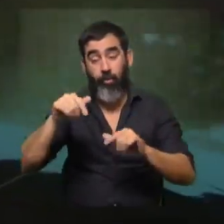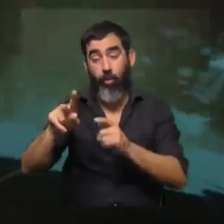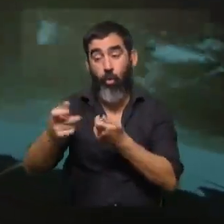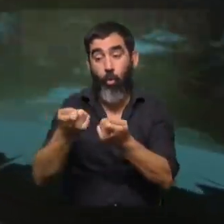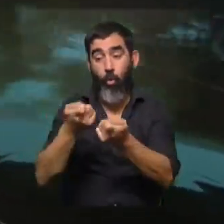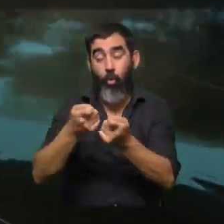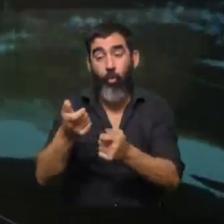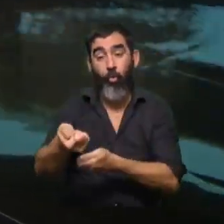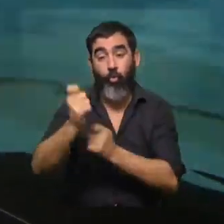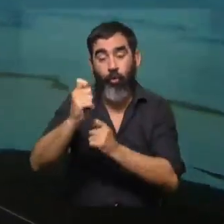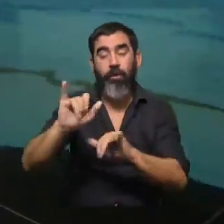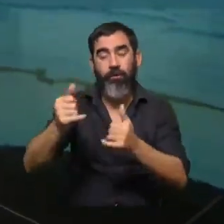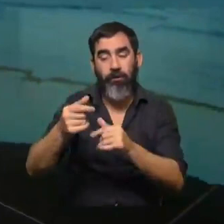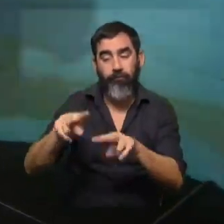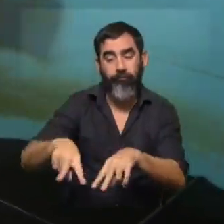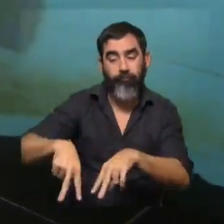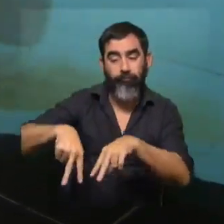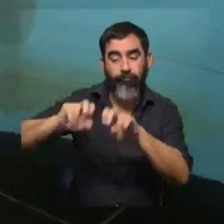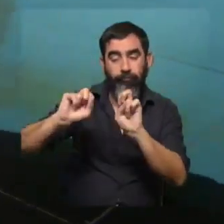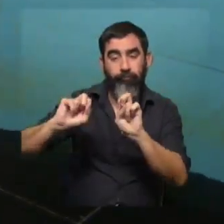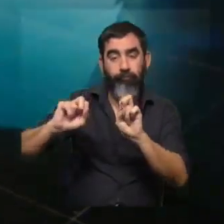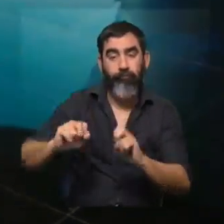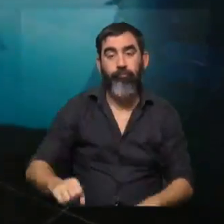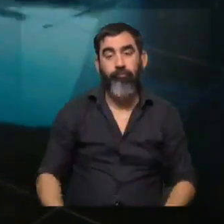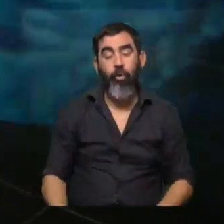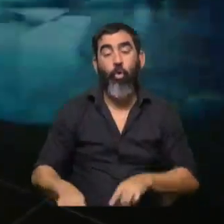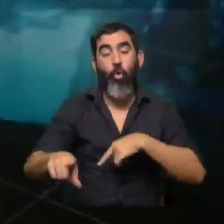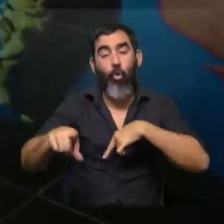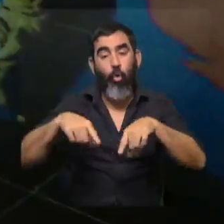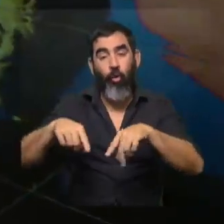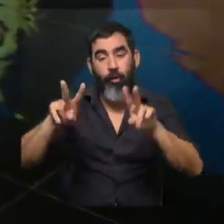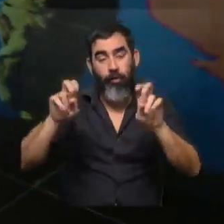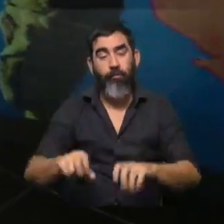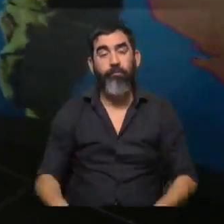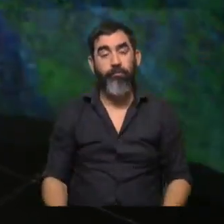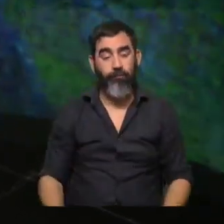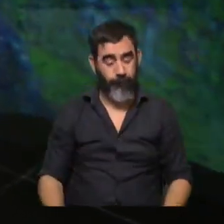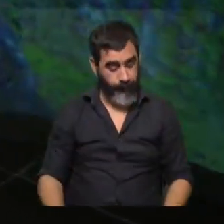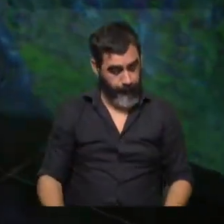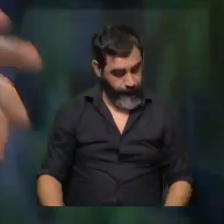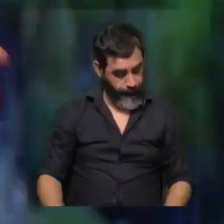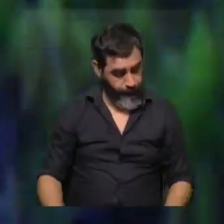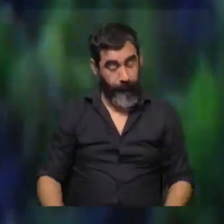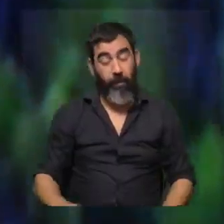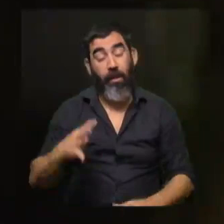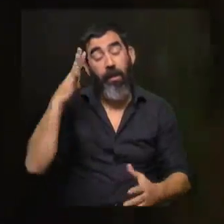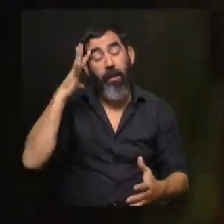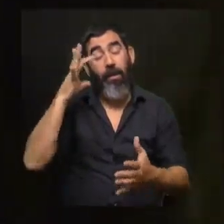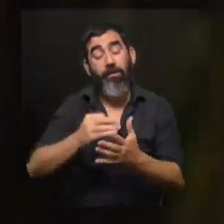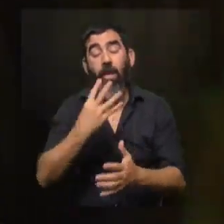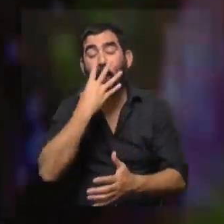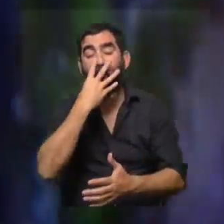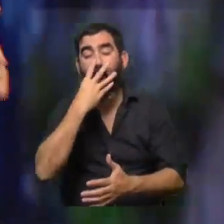pesca, ya está trabajando en eso y estamos en coordinación al respecto. Mencionó a Islote de